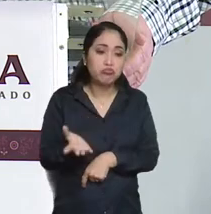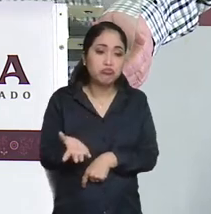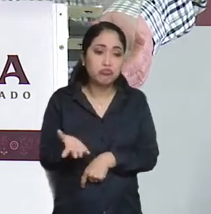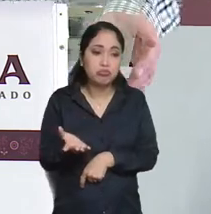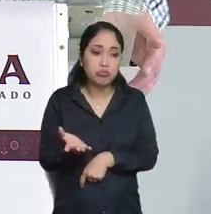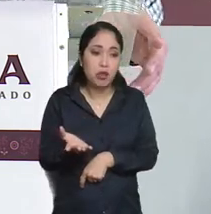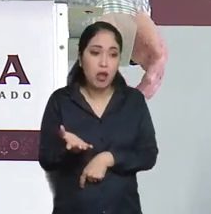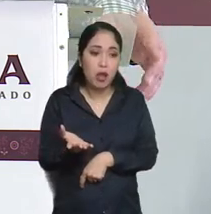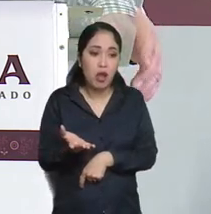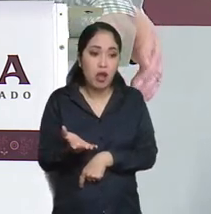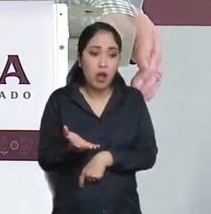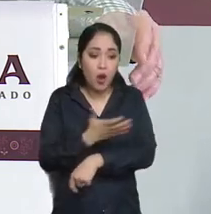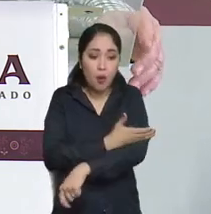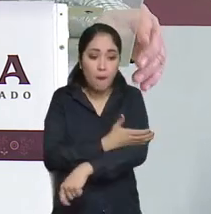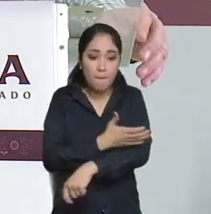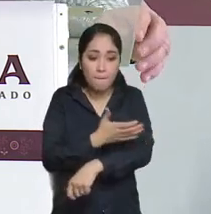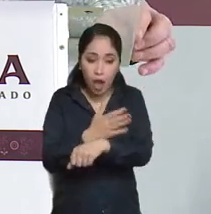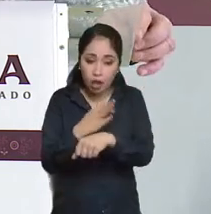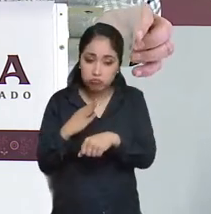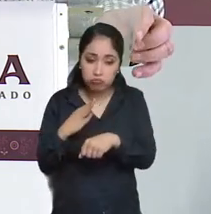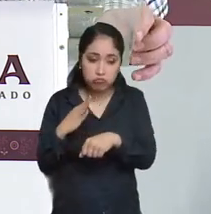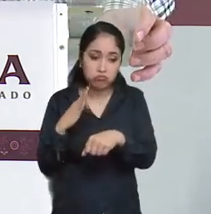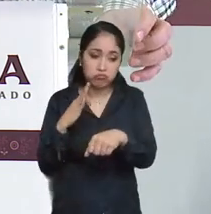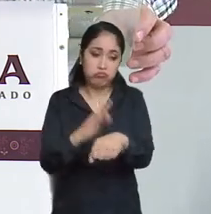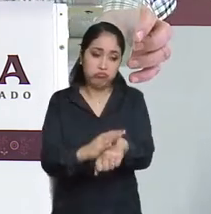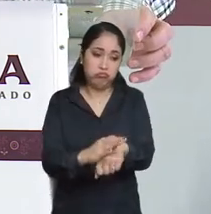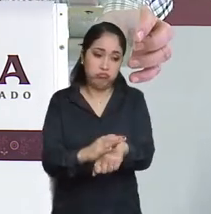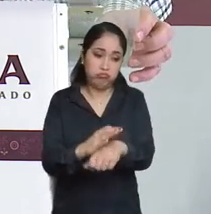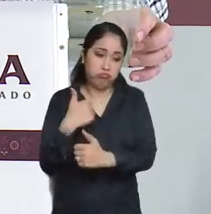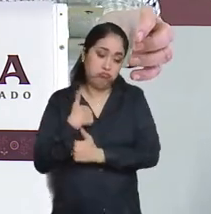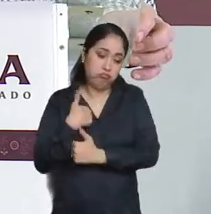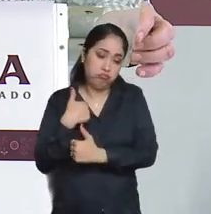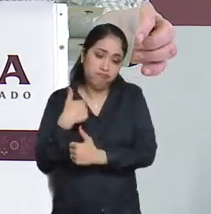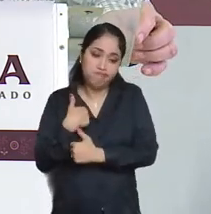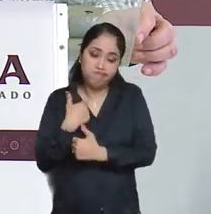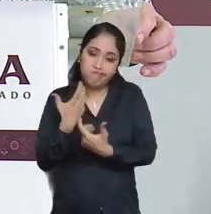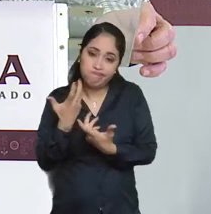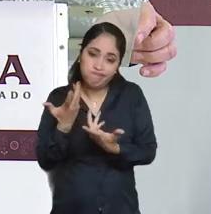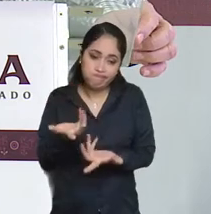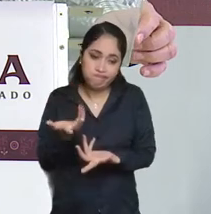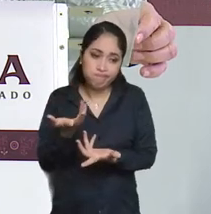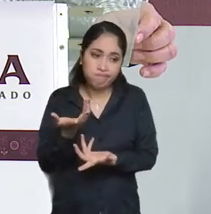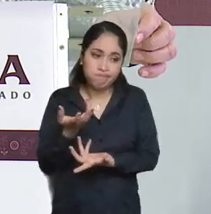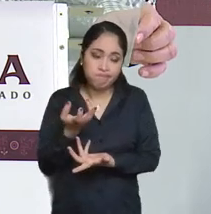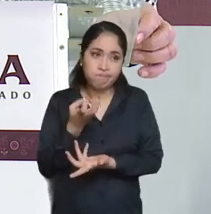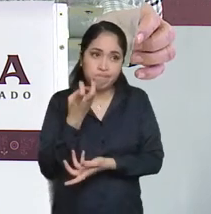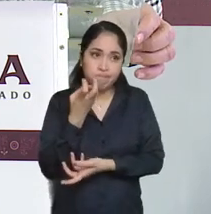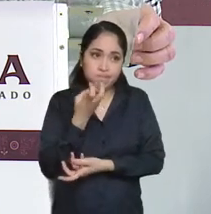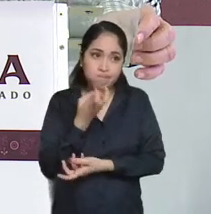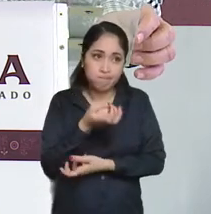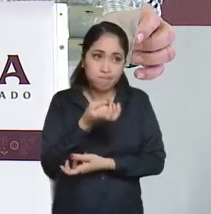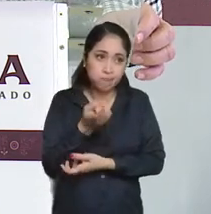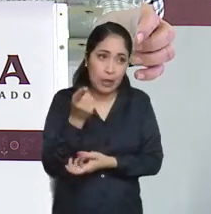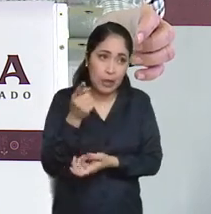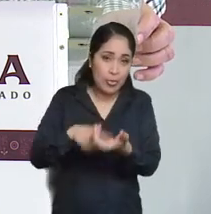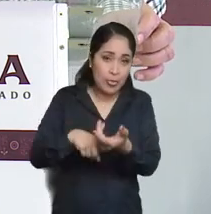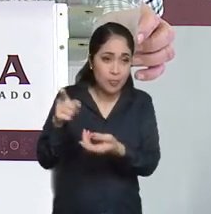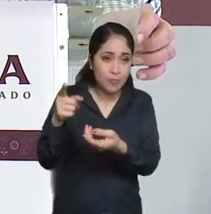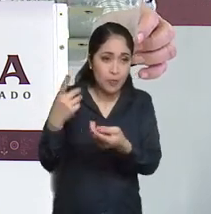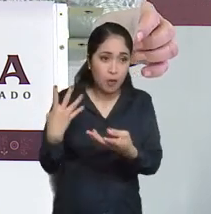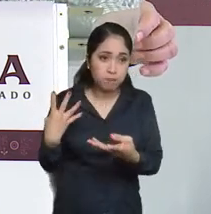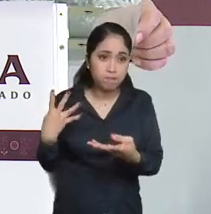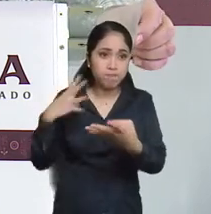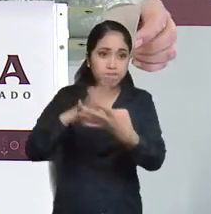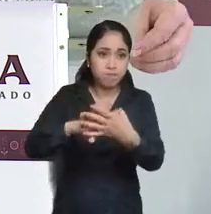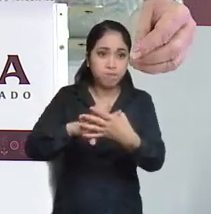defender a los soldados militares que han sido encarcelados en diferentes hechos, como tú